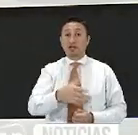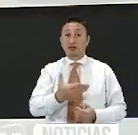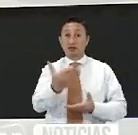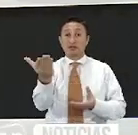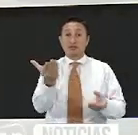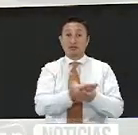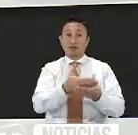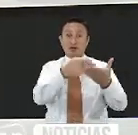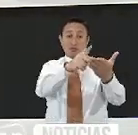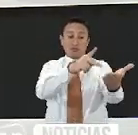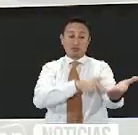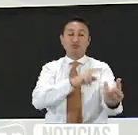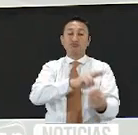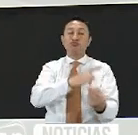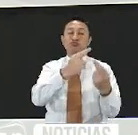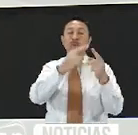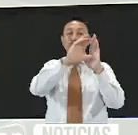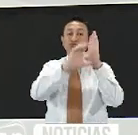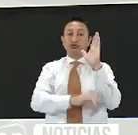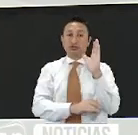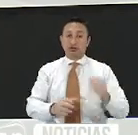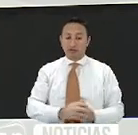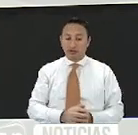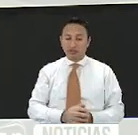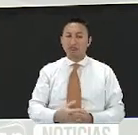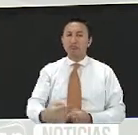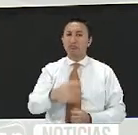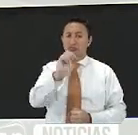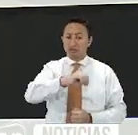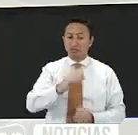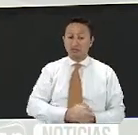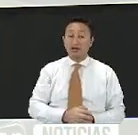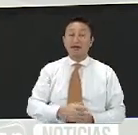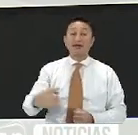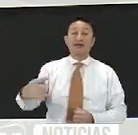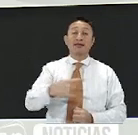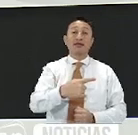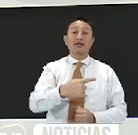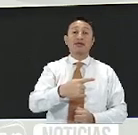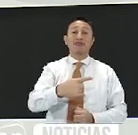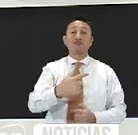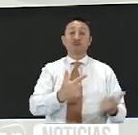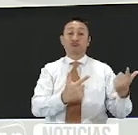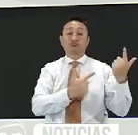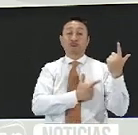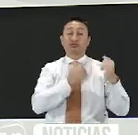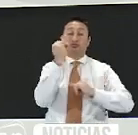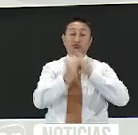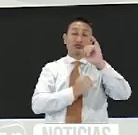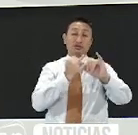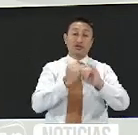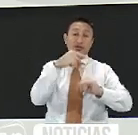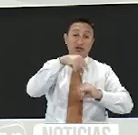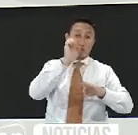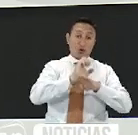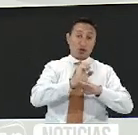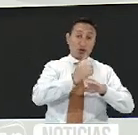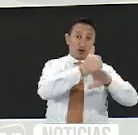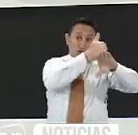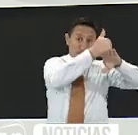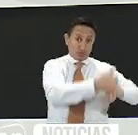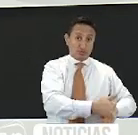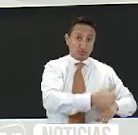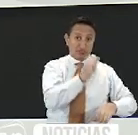el proyecto de reformas a la Constitución que facultaría la presencia de bases militares extranjeras en territorio